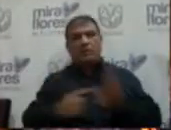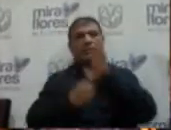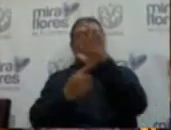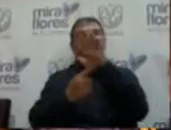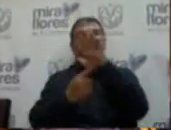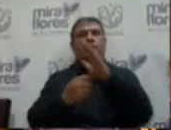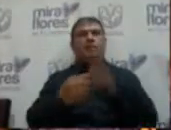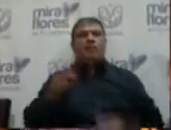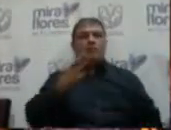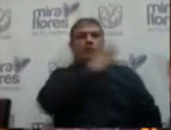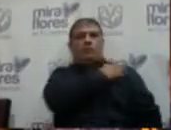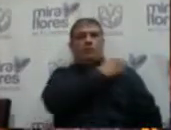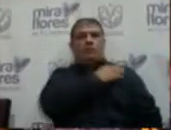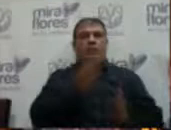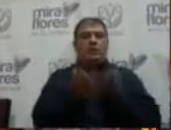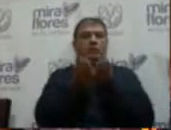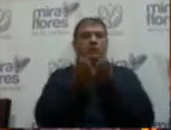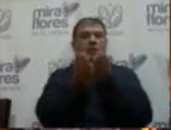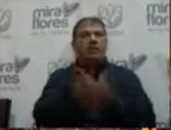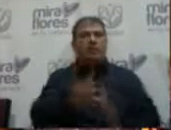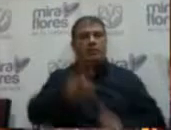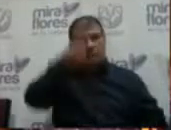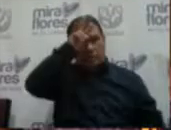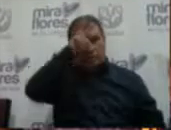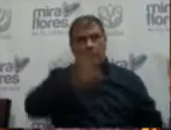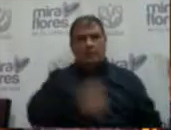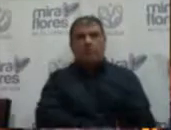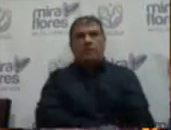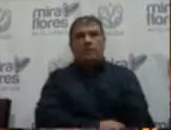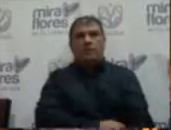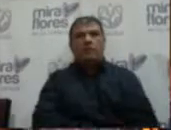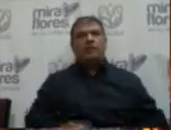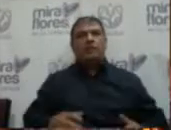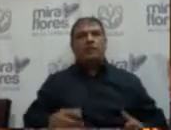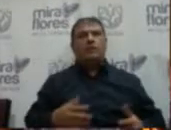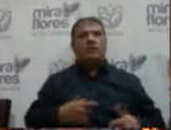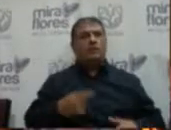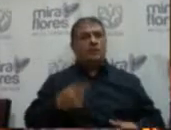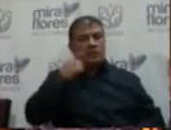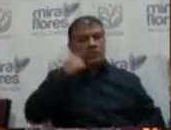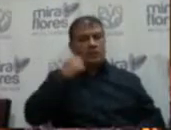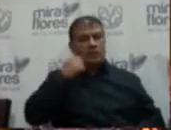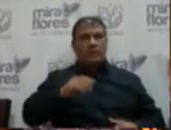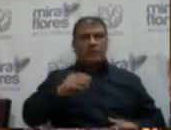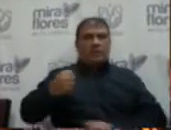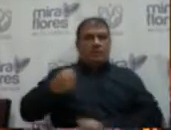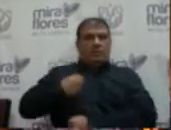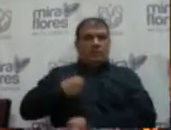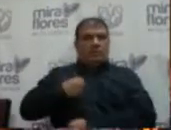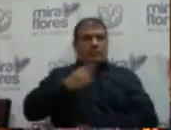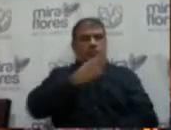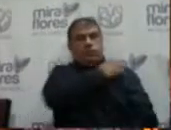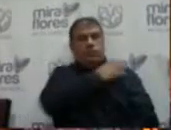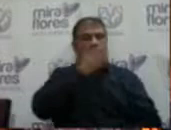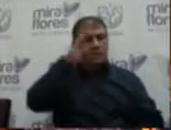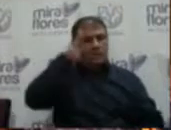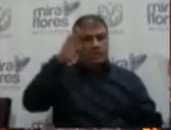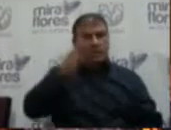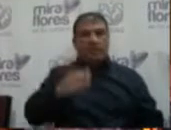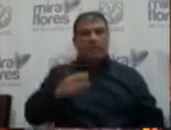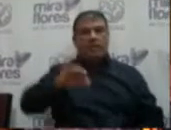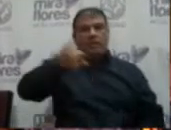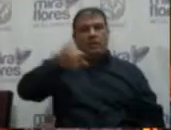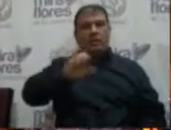del señor comandante general de la Marina de Guerra del Perú, señor general de Brigada Ejército del Perú, José